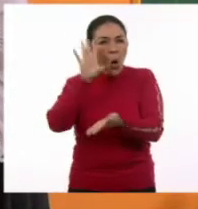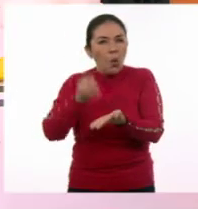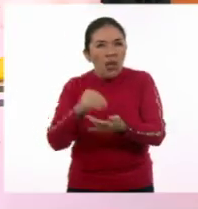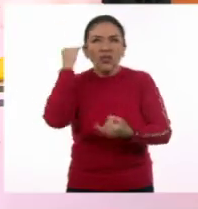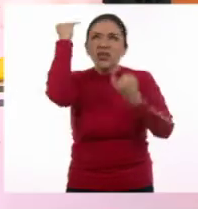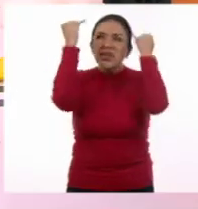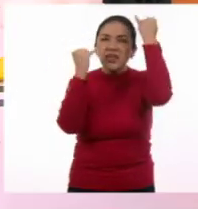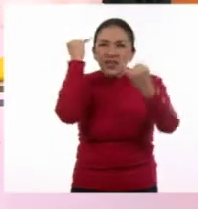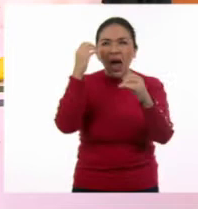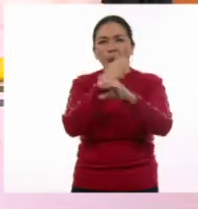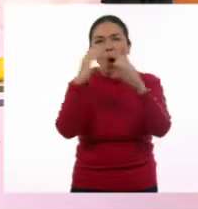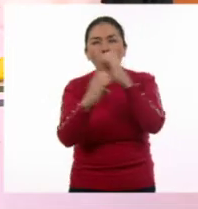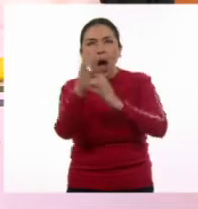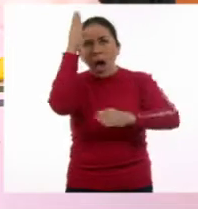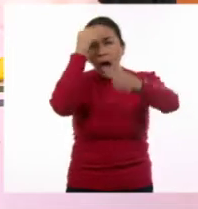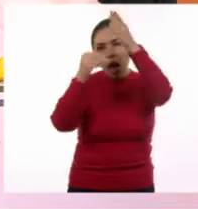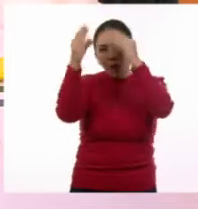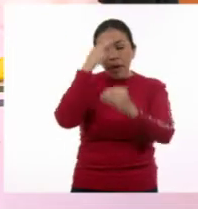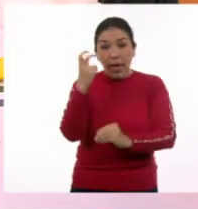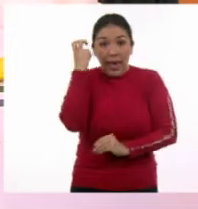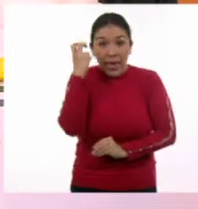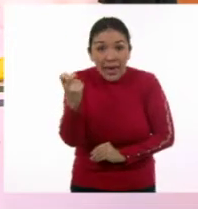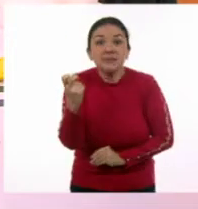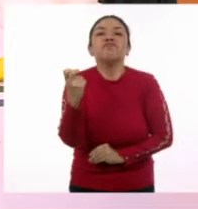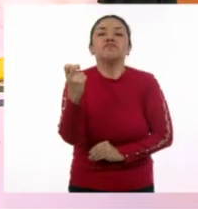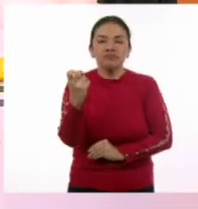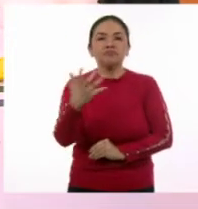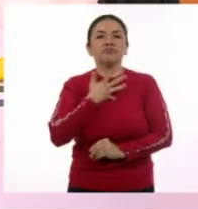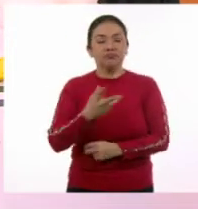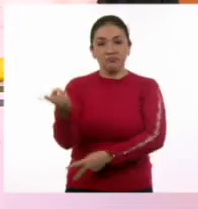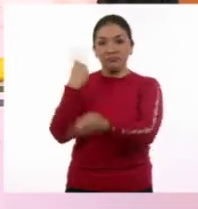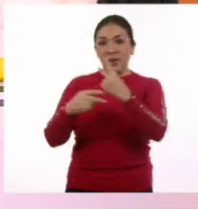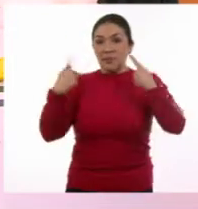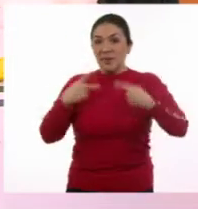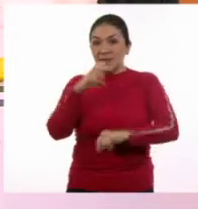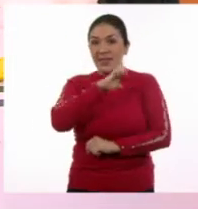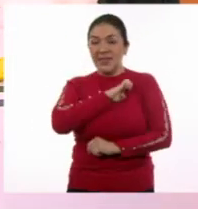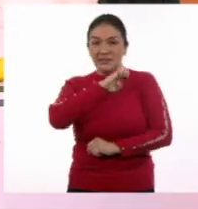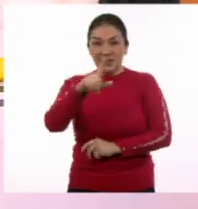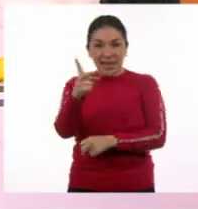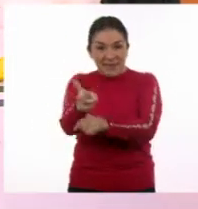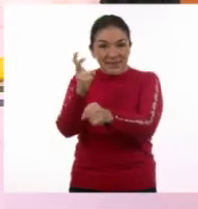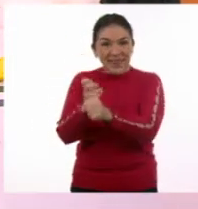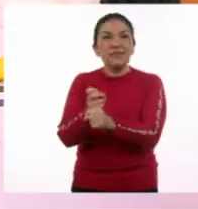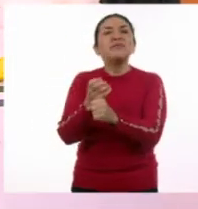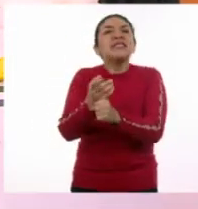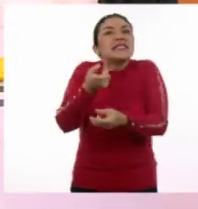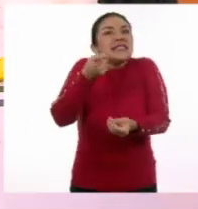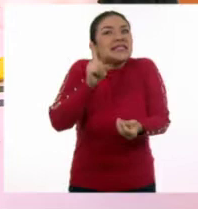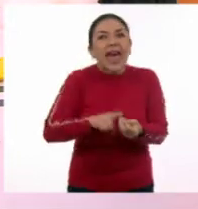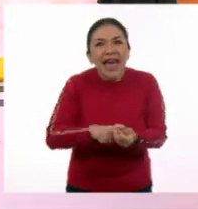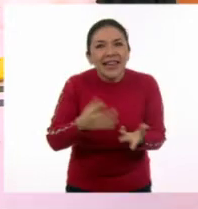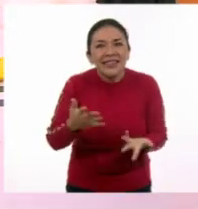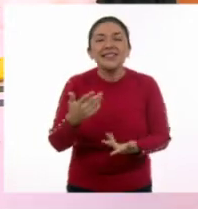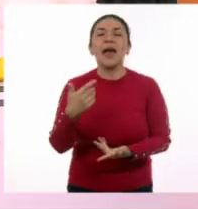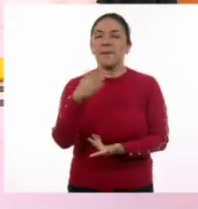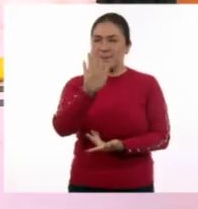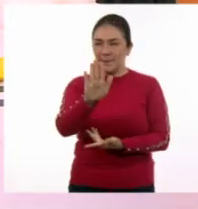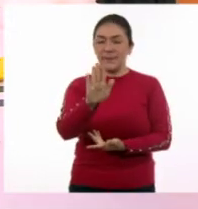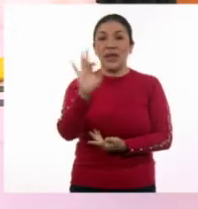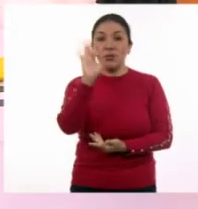más cosas que aprendamos y para eso tenemos a nuestro invitado especial quién es qué te parece si